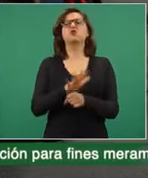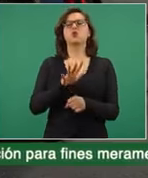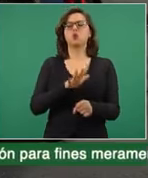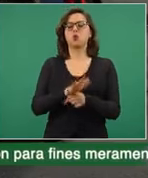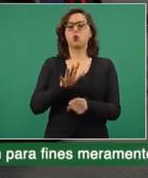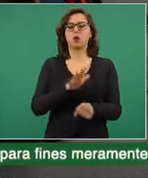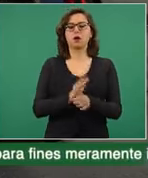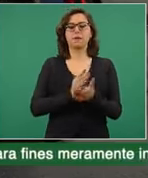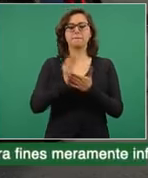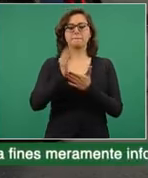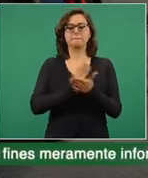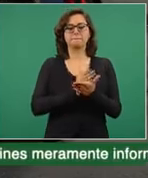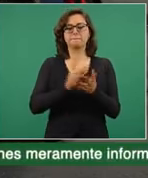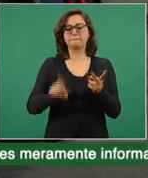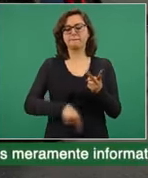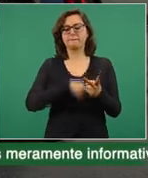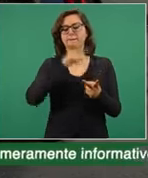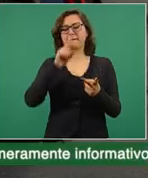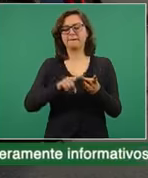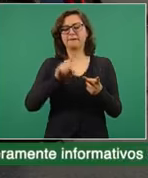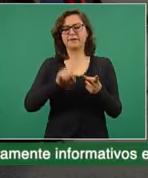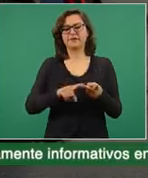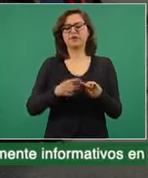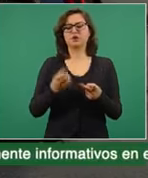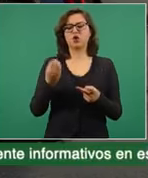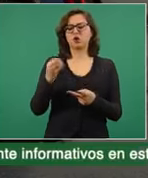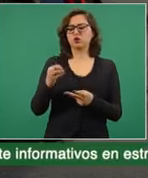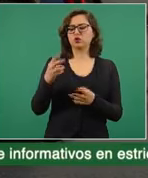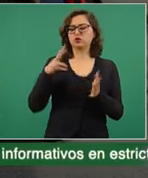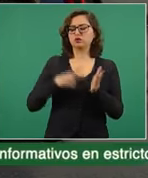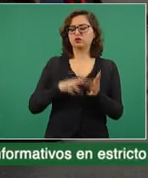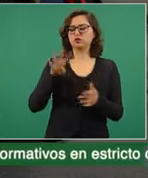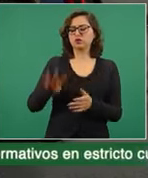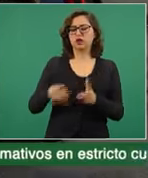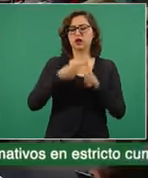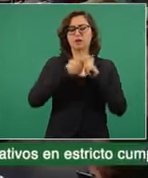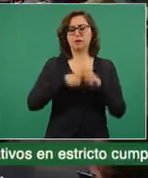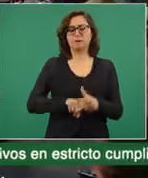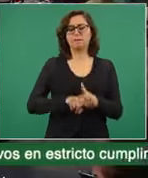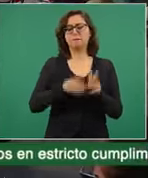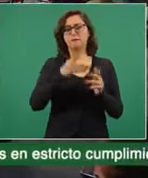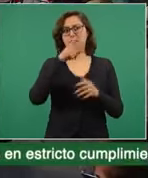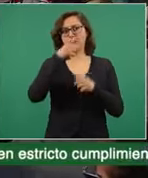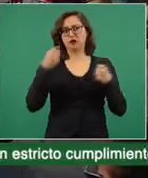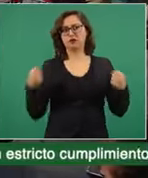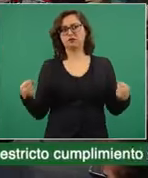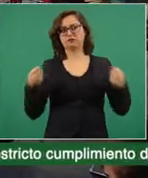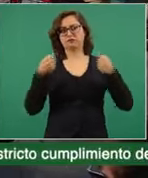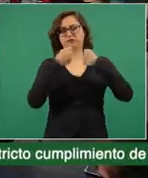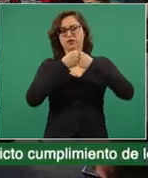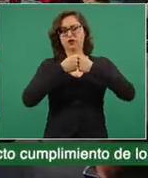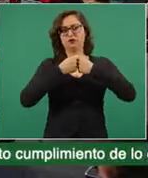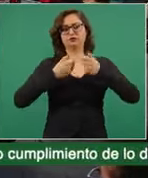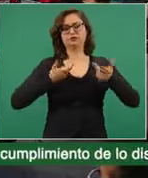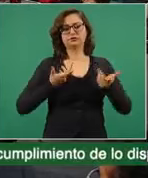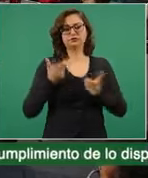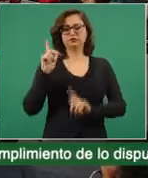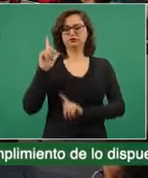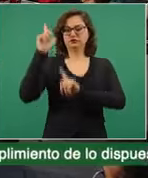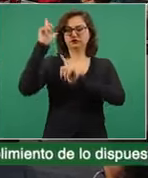mantiene este operativo Frozen que fue implementado en octubre de 2019, precisamente en la frontera entre ambos países para combatir el